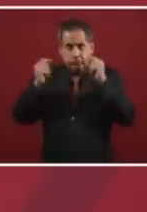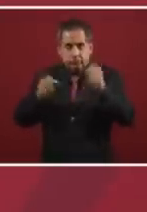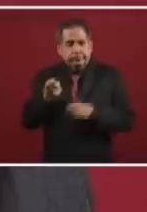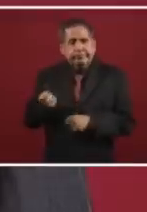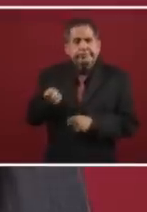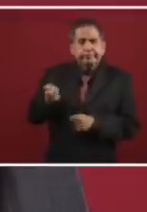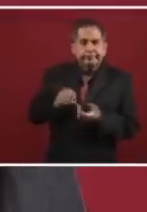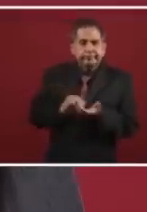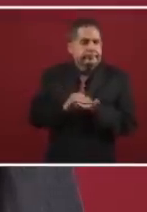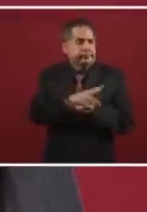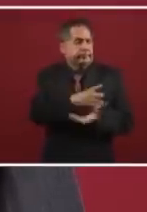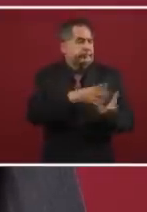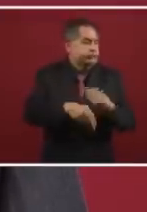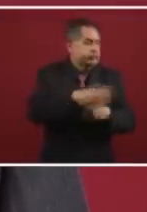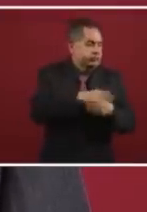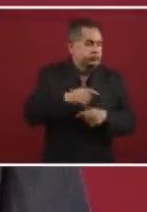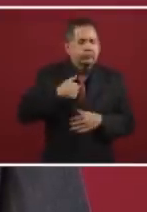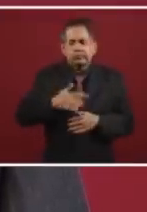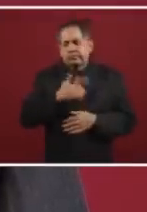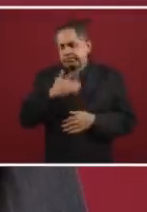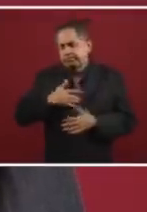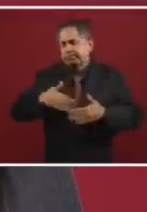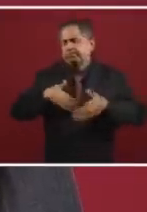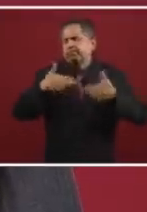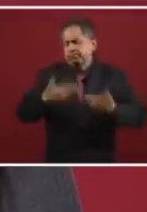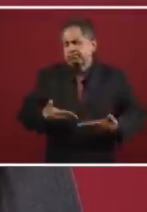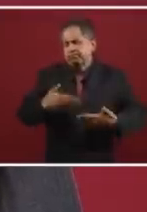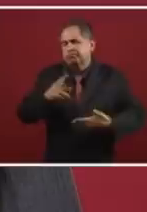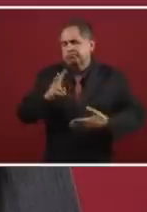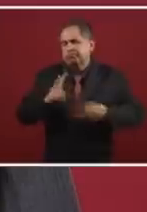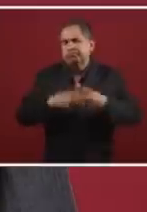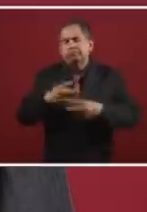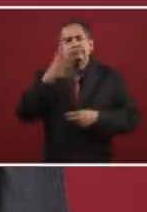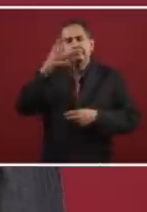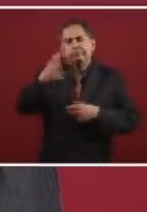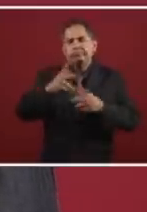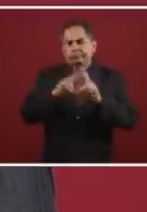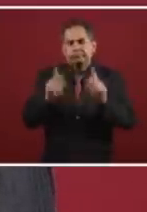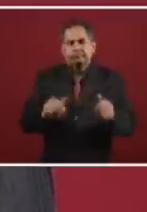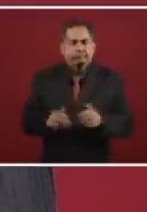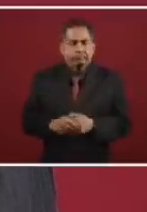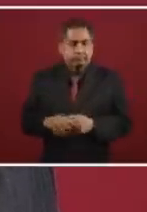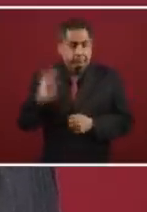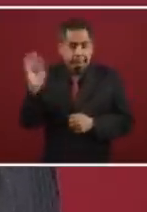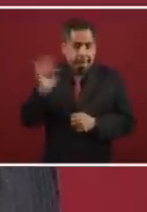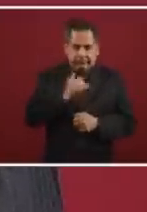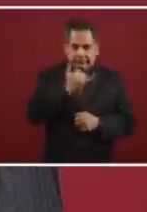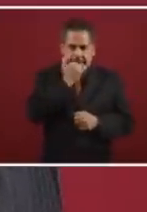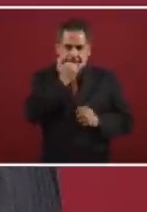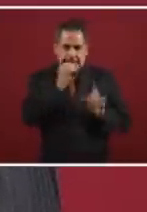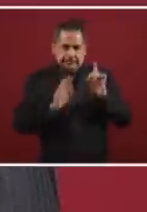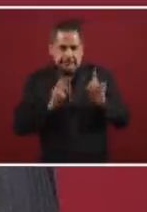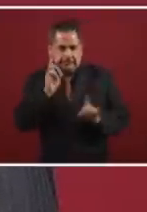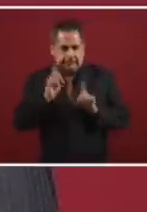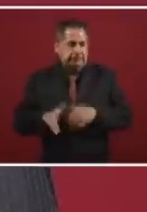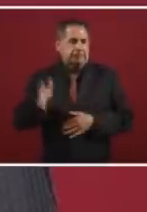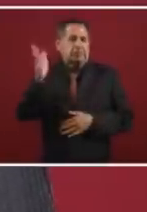estas inversiones si no existiese confianza